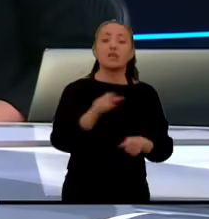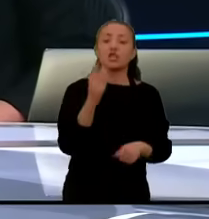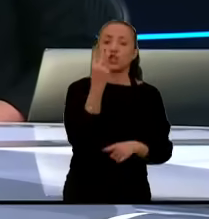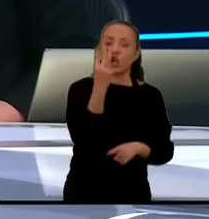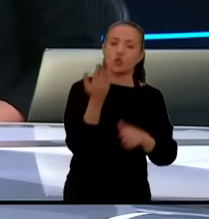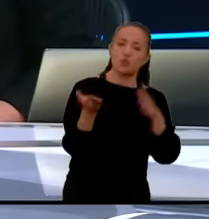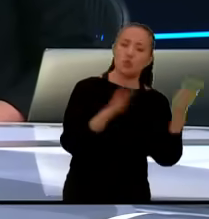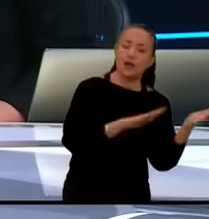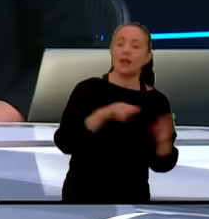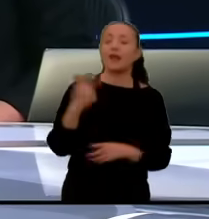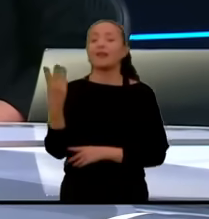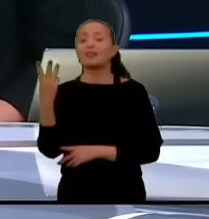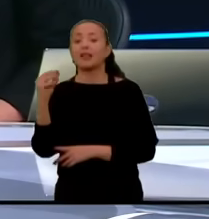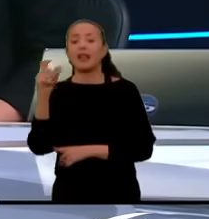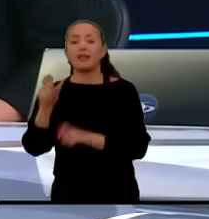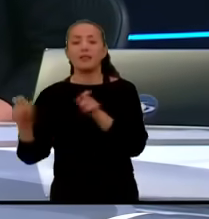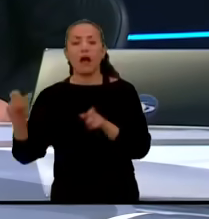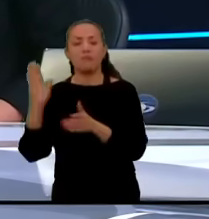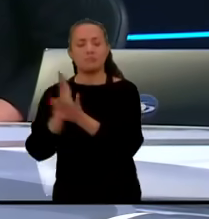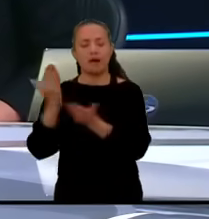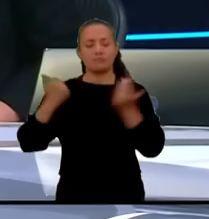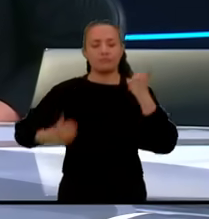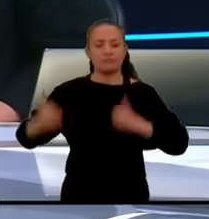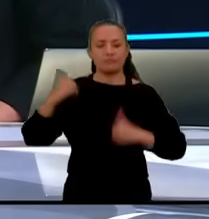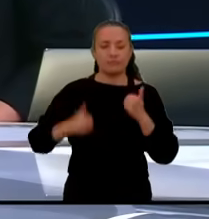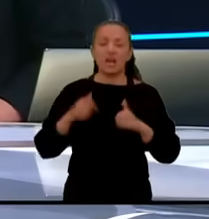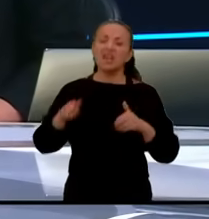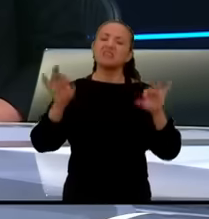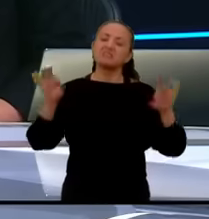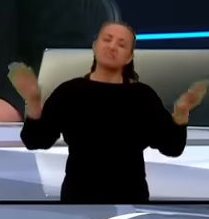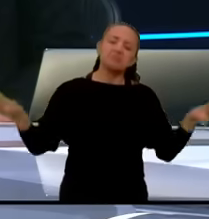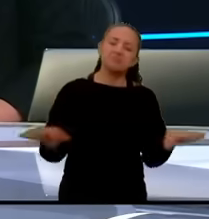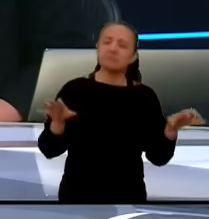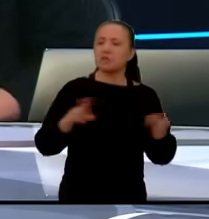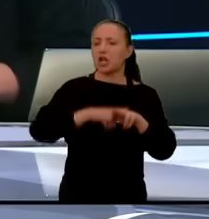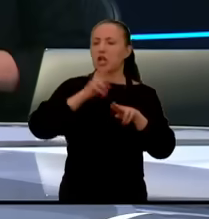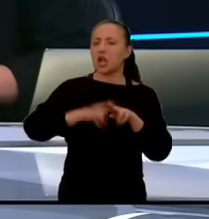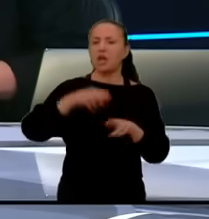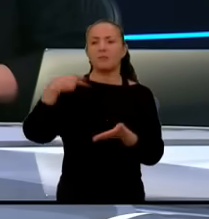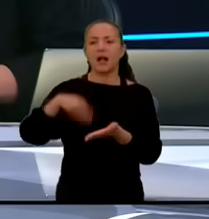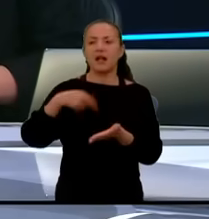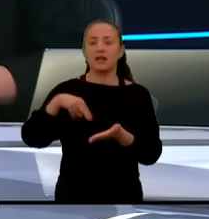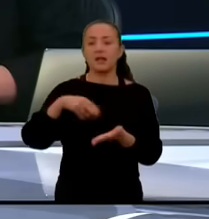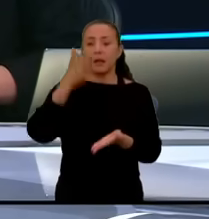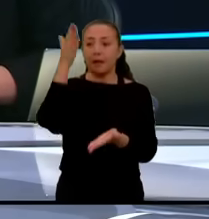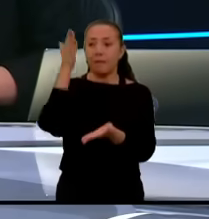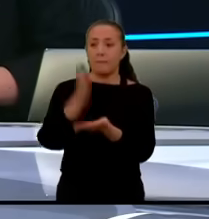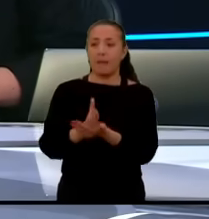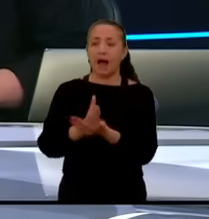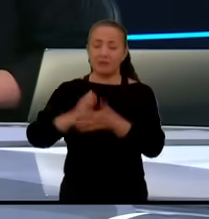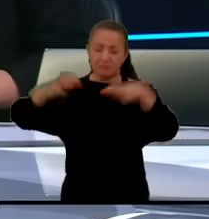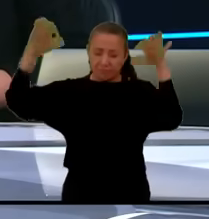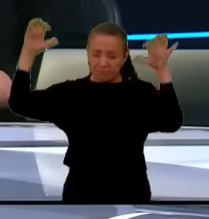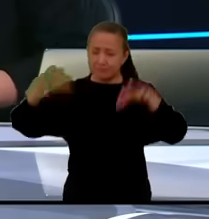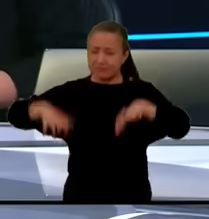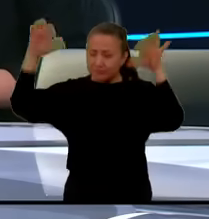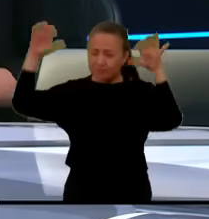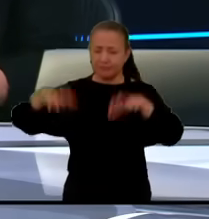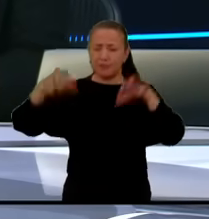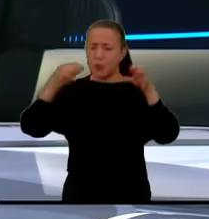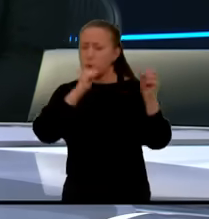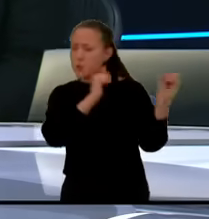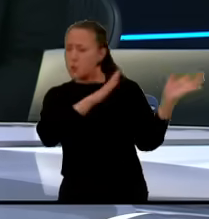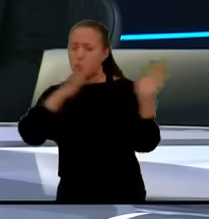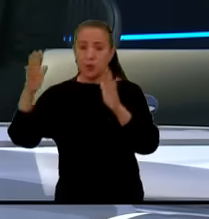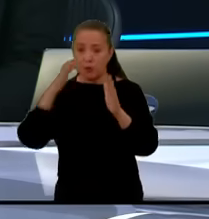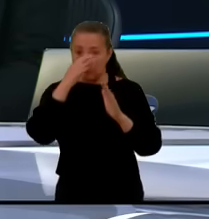30 más resultaron heridas. El evento transcurría con normalidad hasta que un intenso aguacero acompañado de fuertes vientos